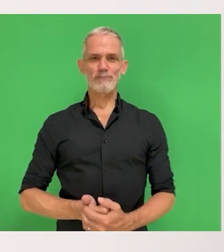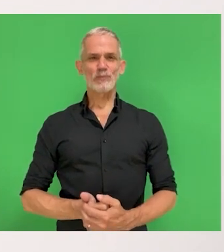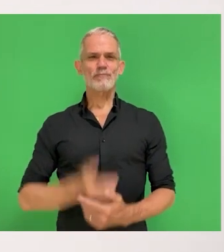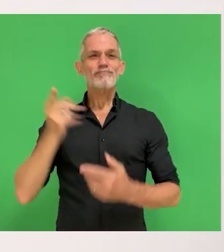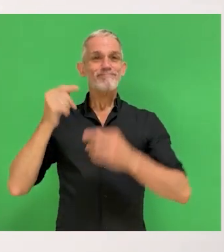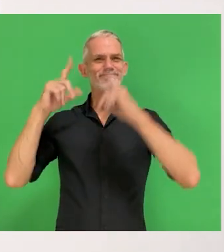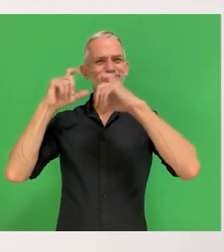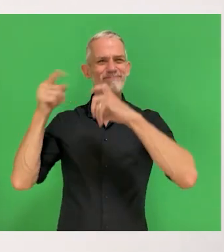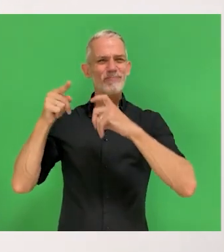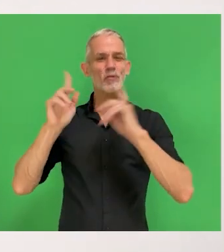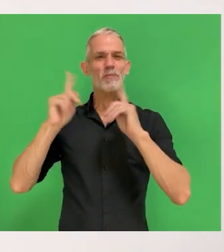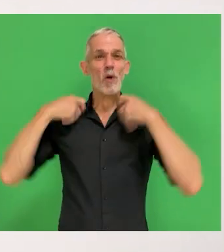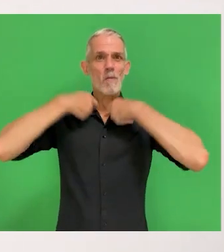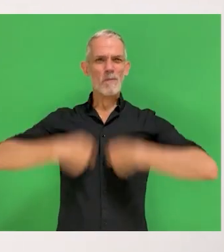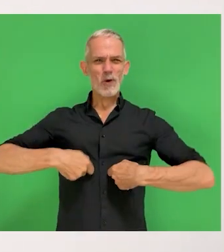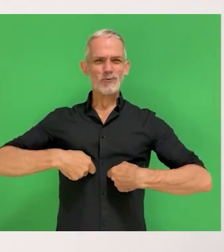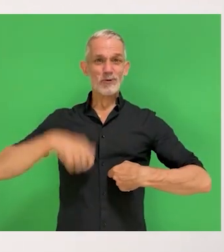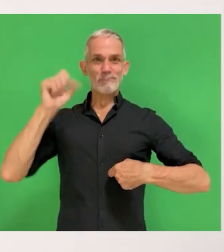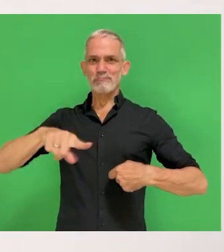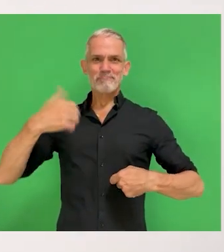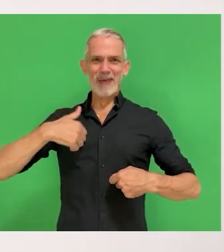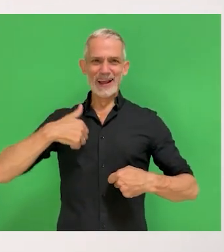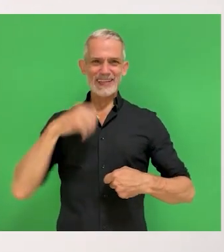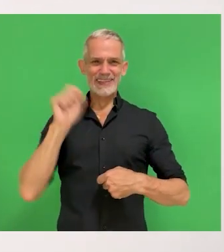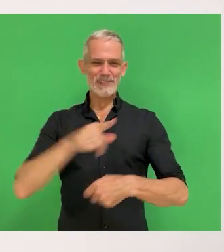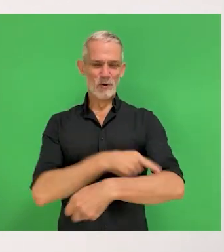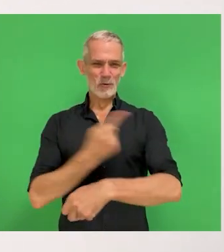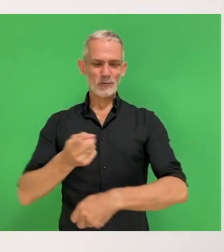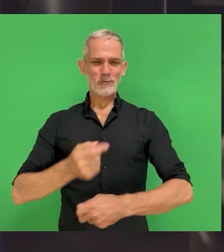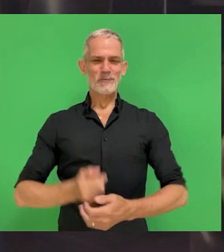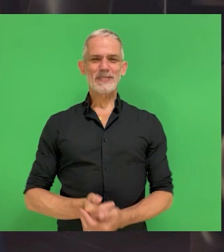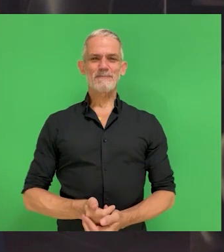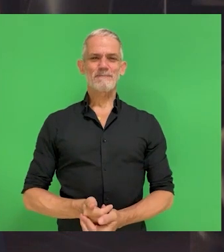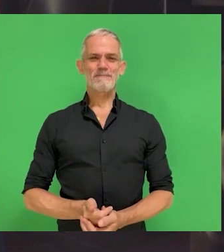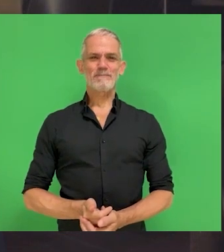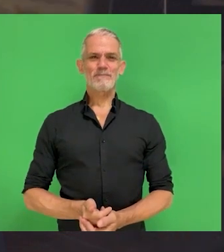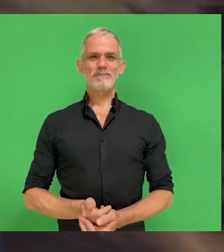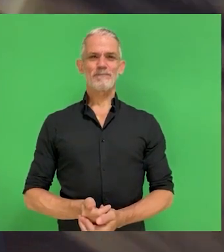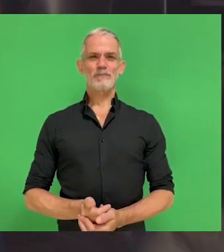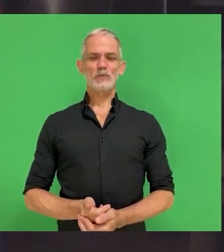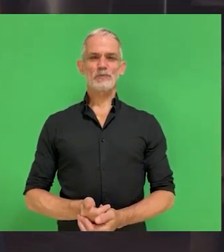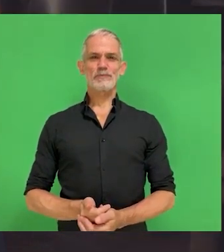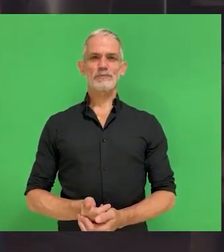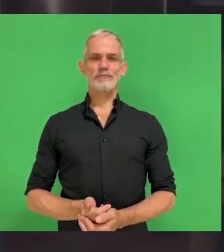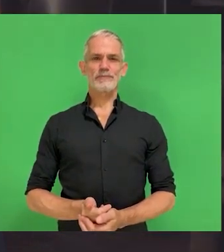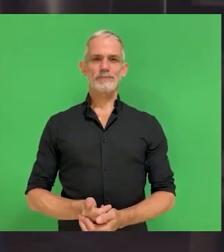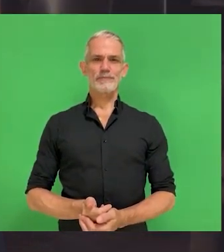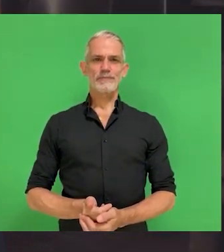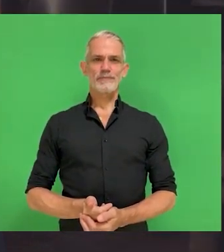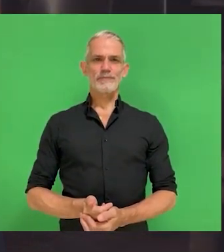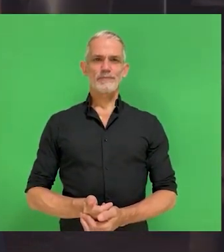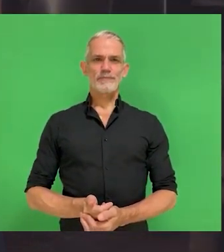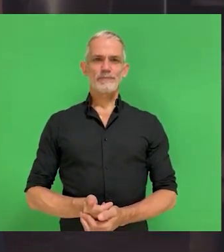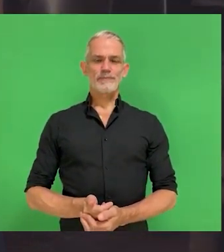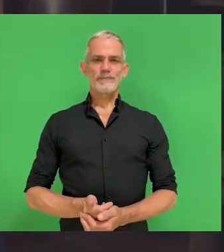Acá estoy con el ponchito federal, por supuesto. En el estudio de grabación, un hombre con auriculares está